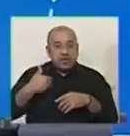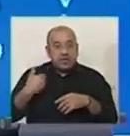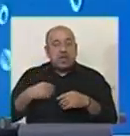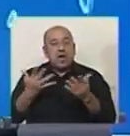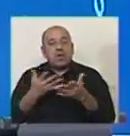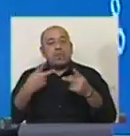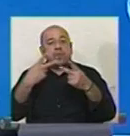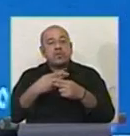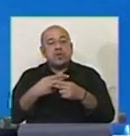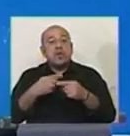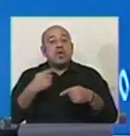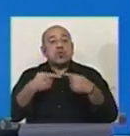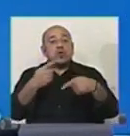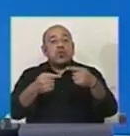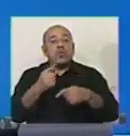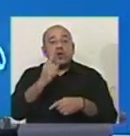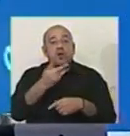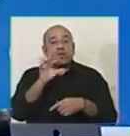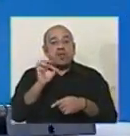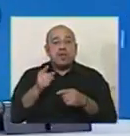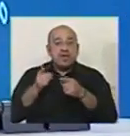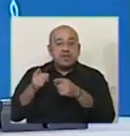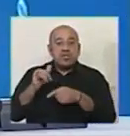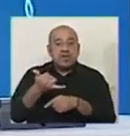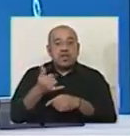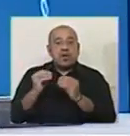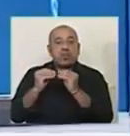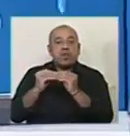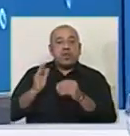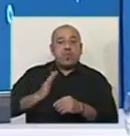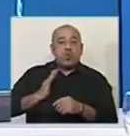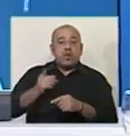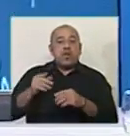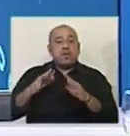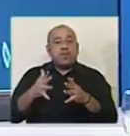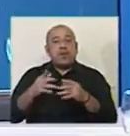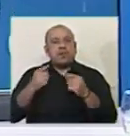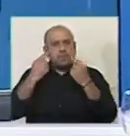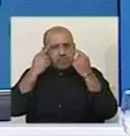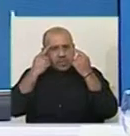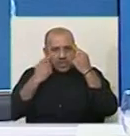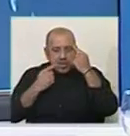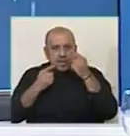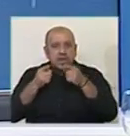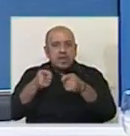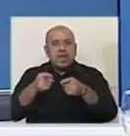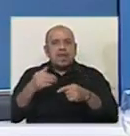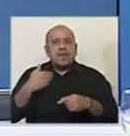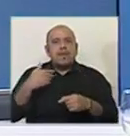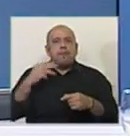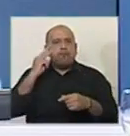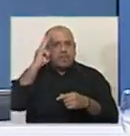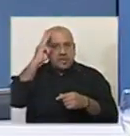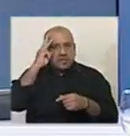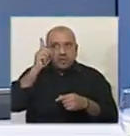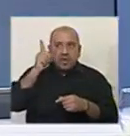breve pausa y vamos a seguir hablando del G20 porque ya está Susana Mangana para analizar la presencia polémica del príncipe heredero y ministro